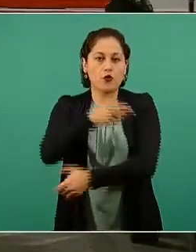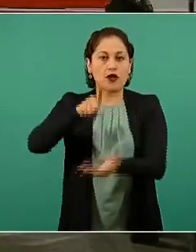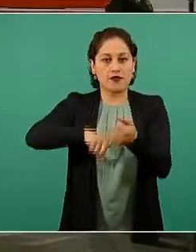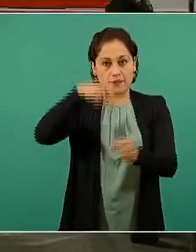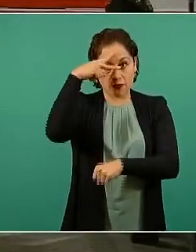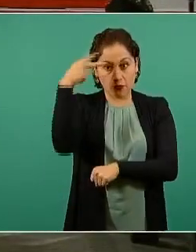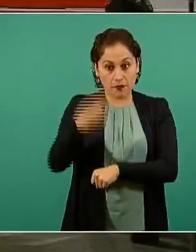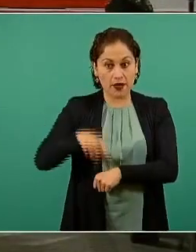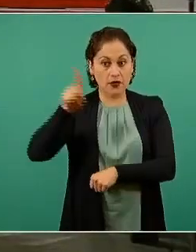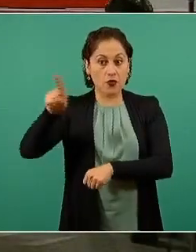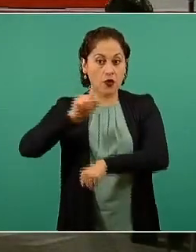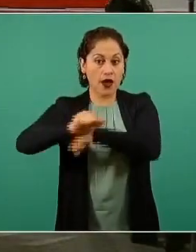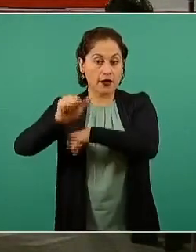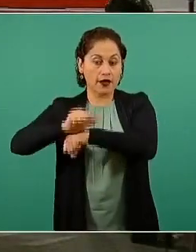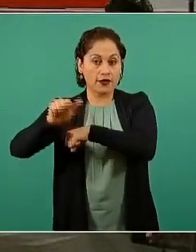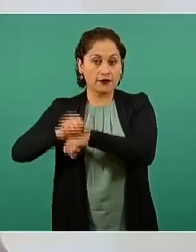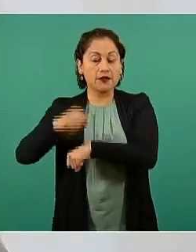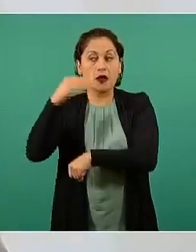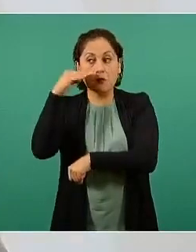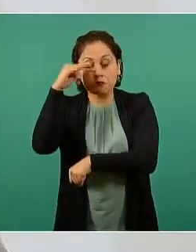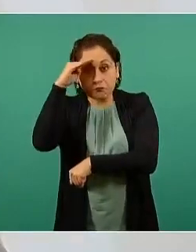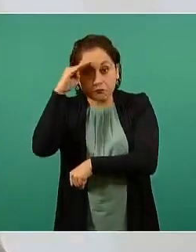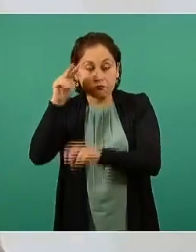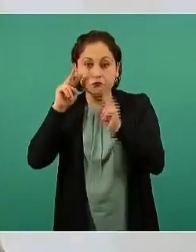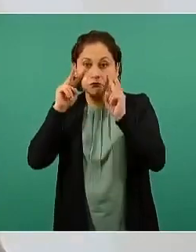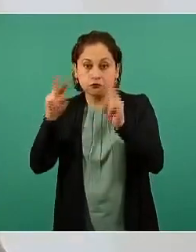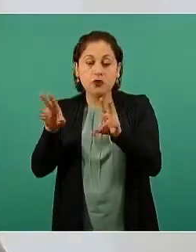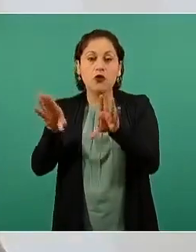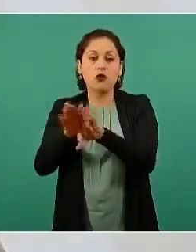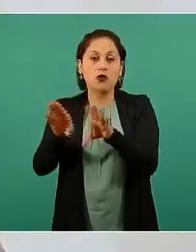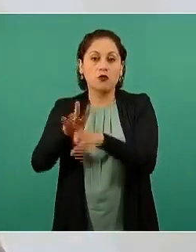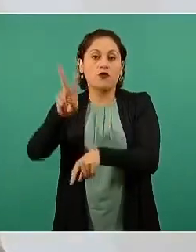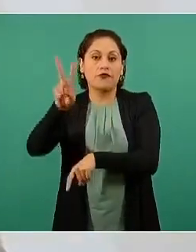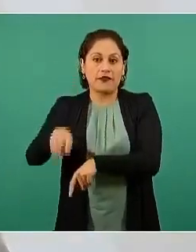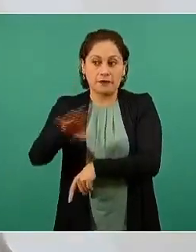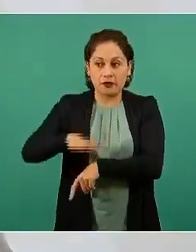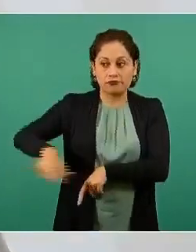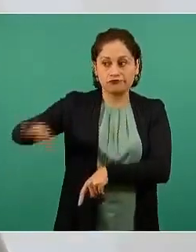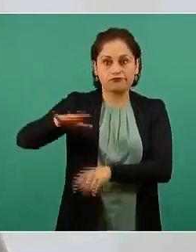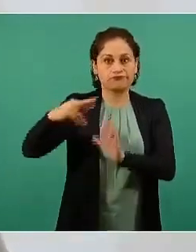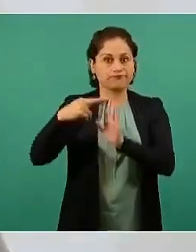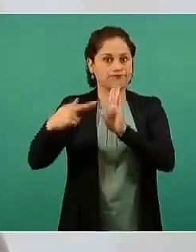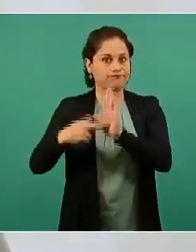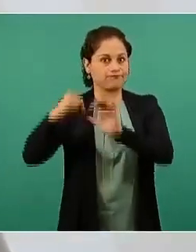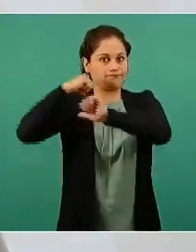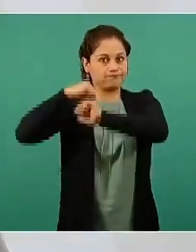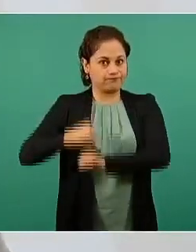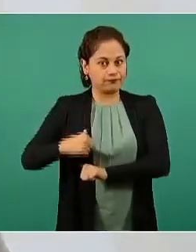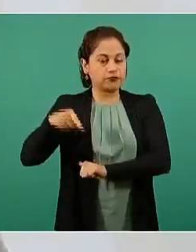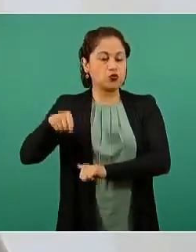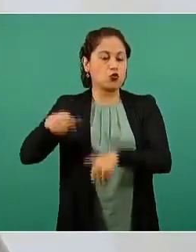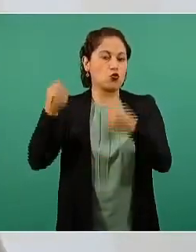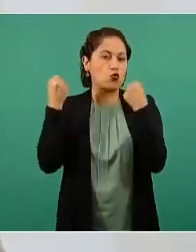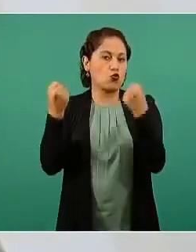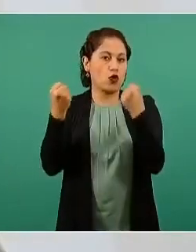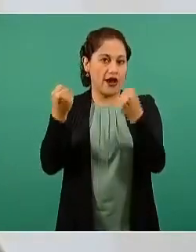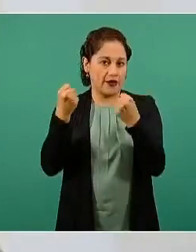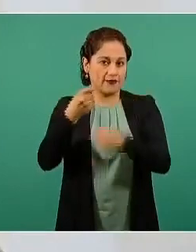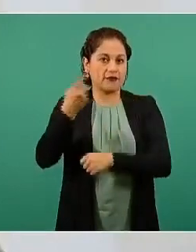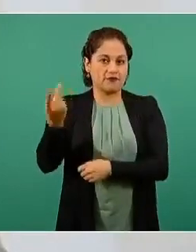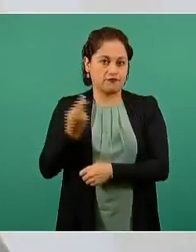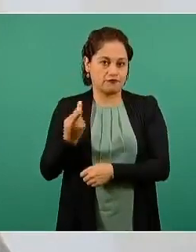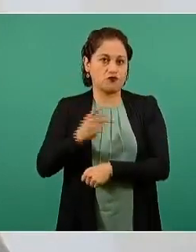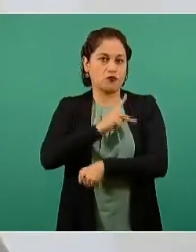Argentina, y nuestras entidades regulatorias son realmente muy fuertes en nuestra región, y esa sinergia, esa armonización